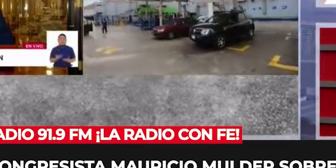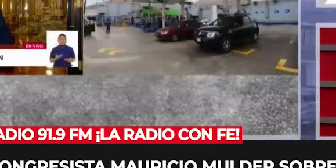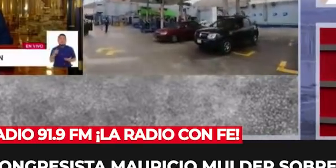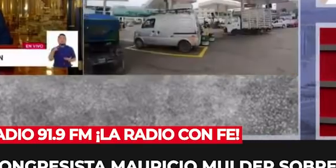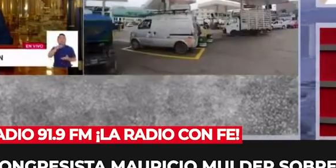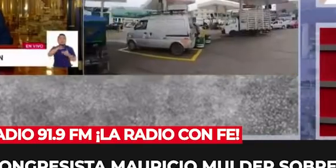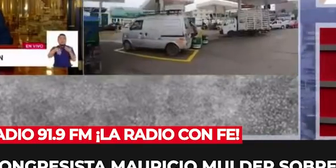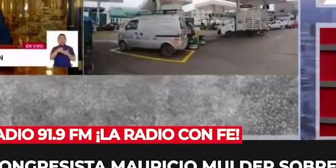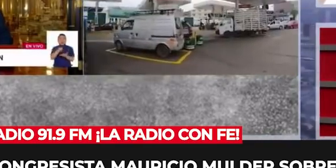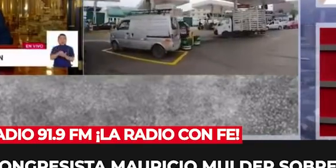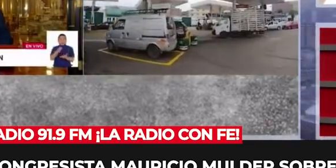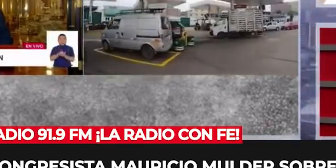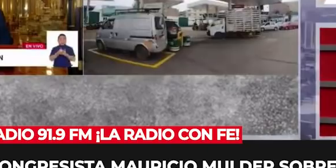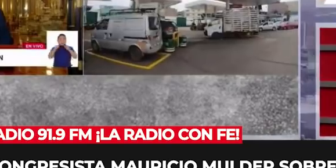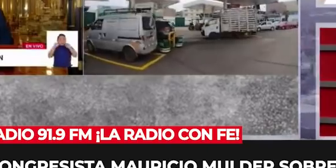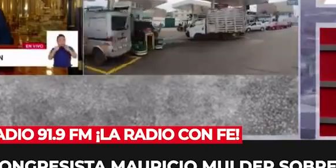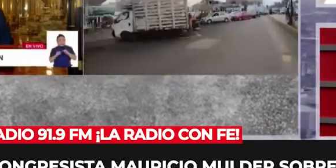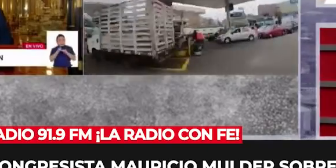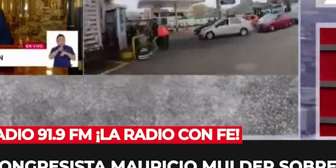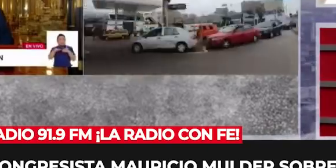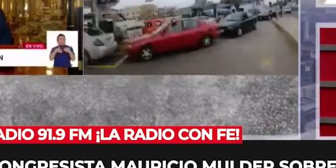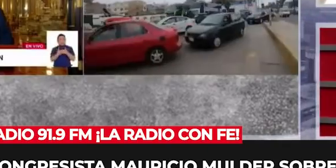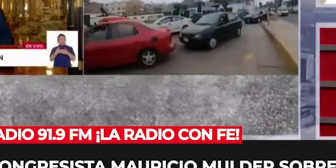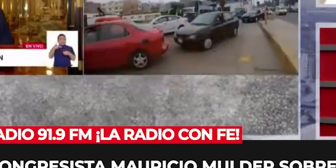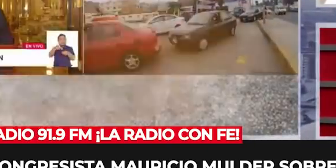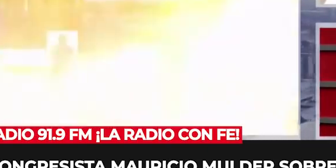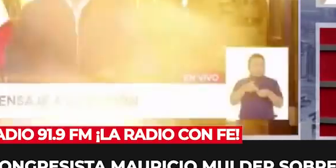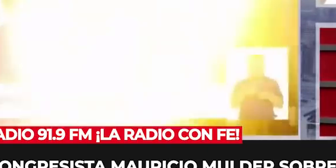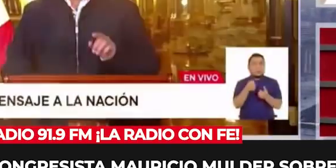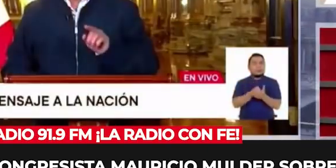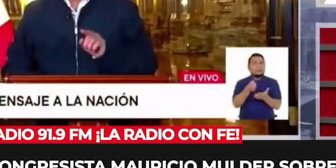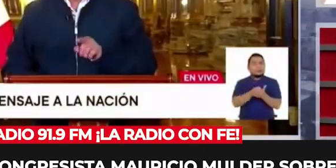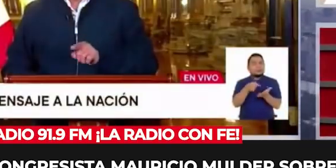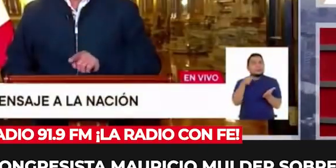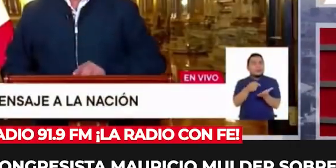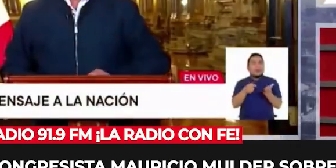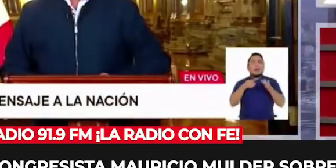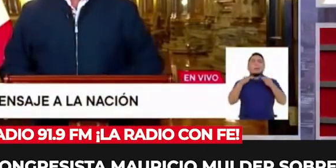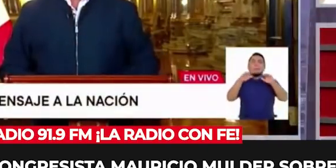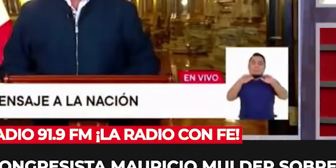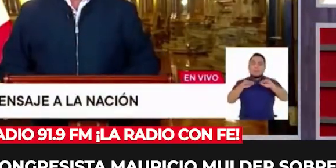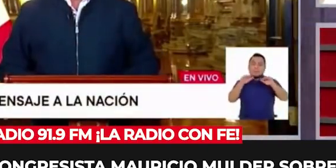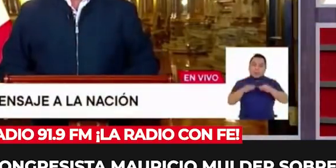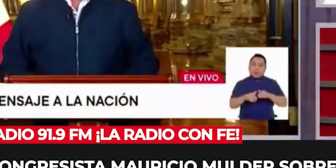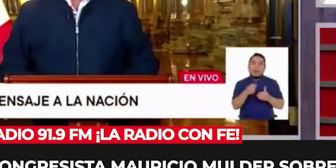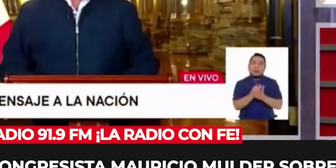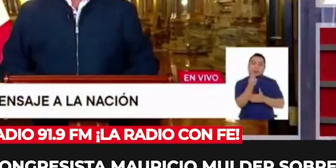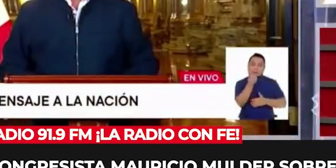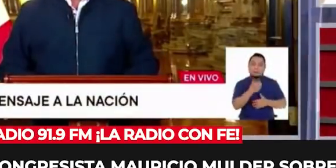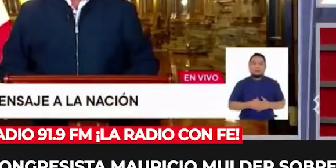Partido Comunista, y donde está además Bermejo, y donde está el hermano que es